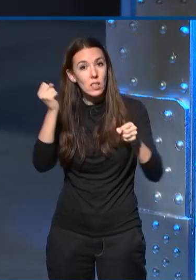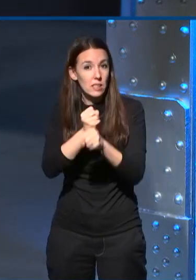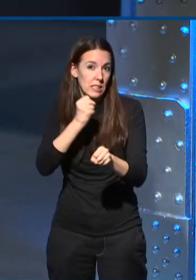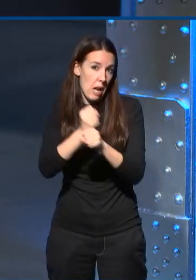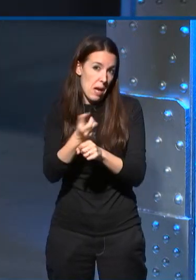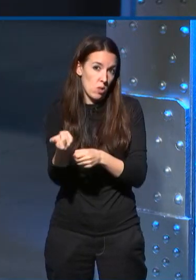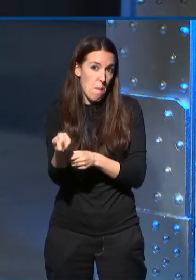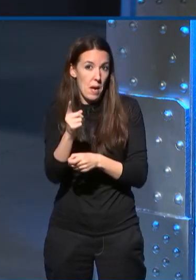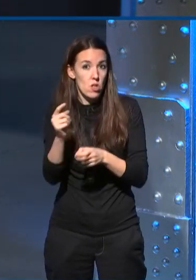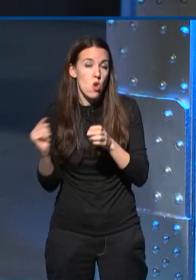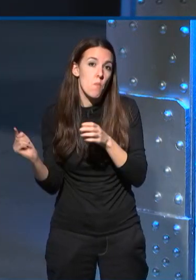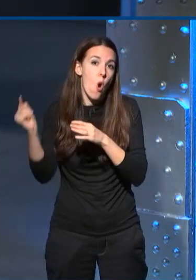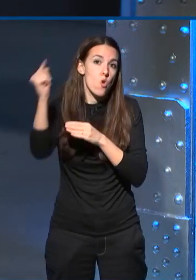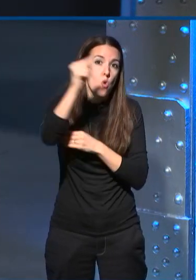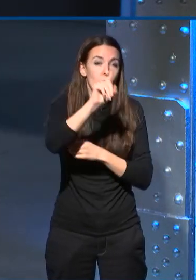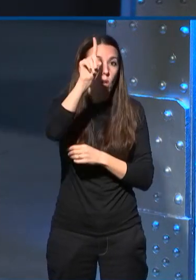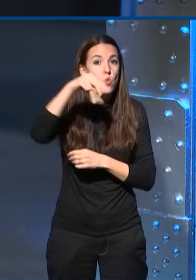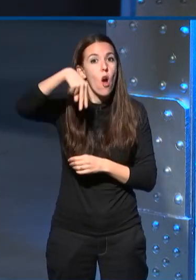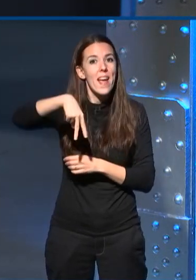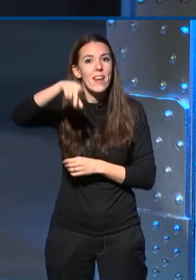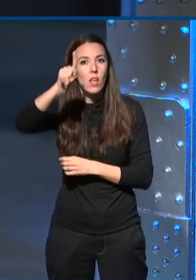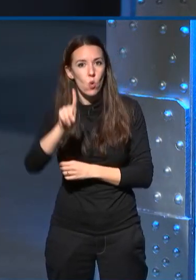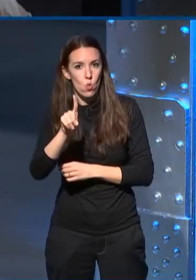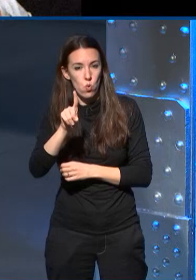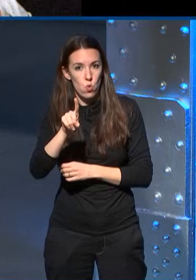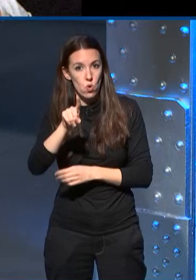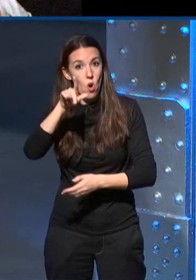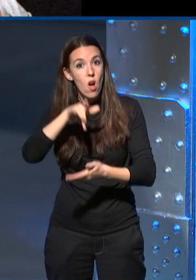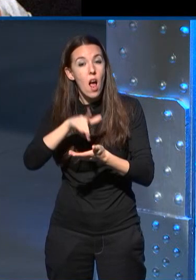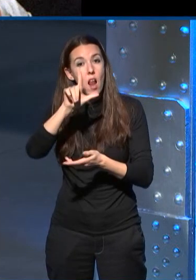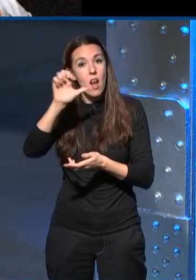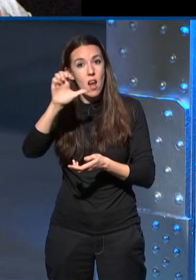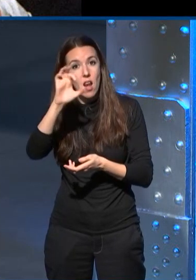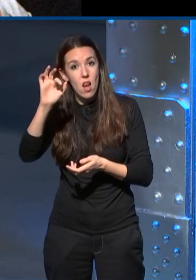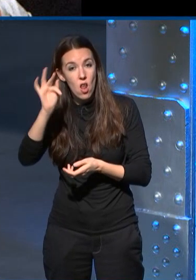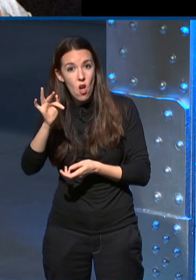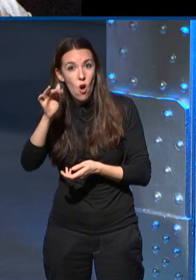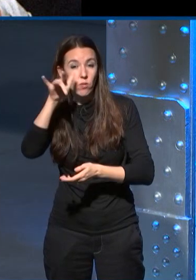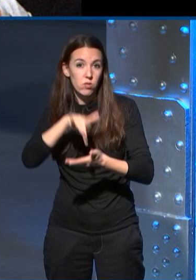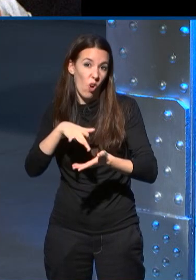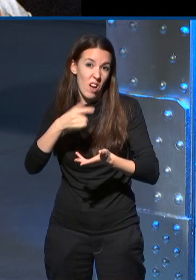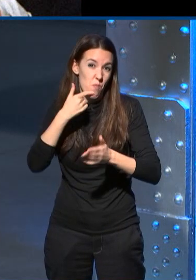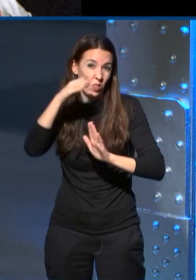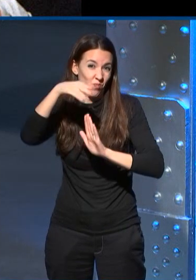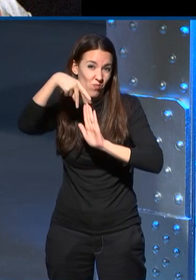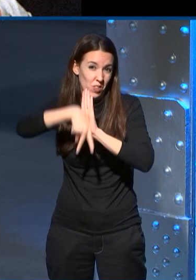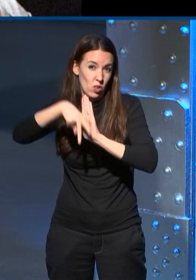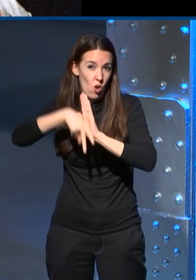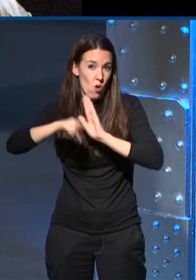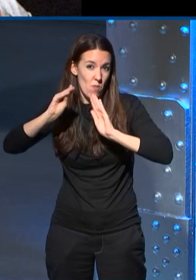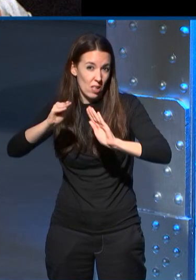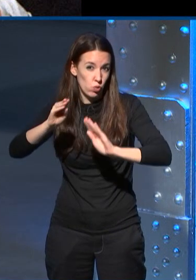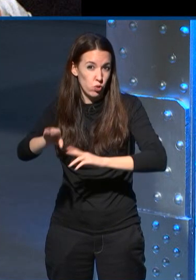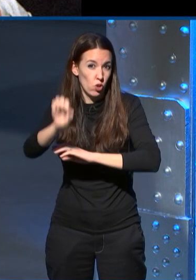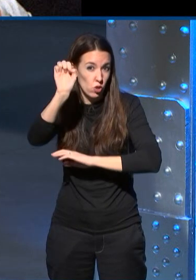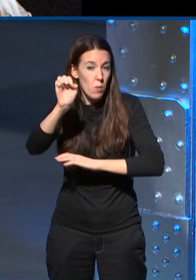equivalente que era el cohete 1, el N-1. ¿Qué pasó con Korolev? Fue víctima del régimen soviético. Durante unos